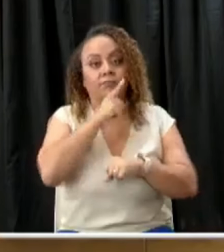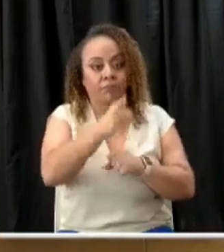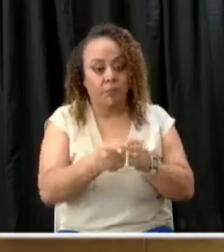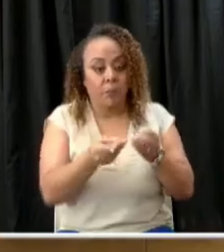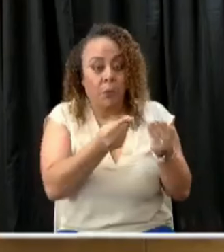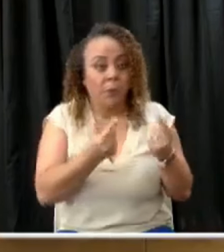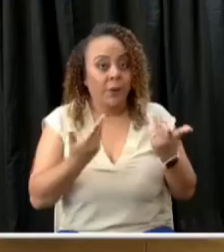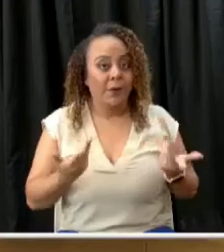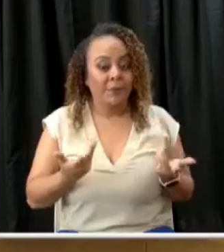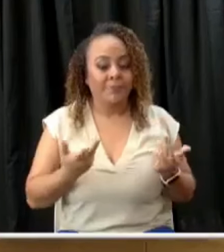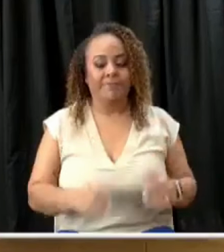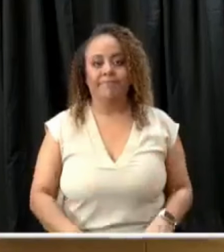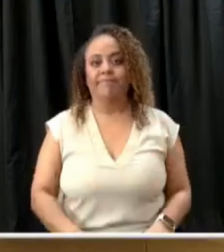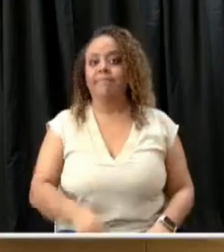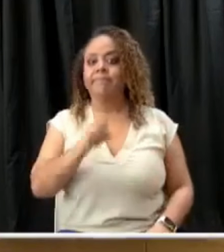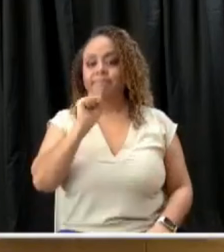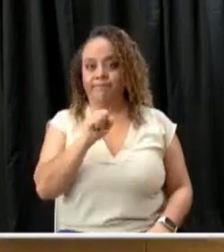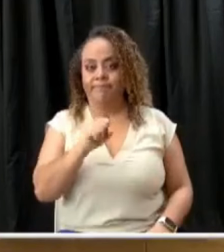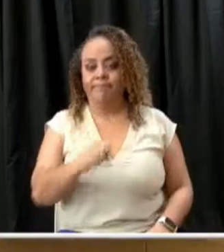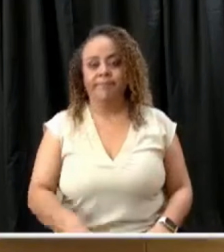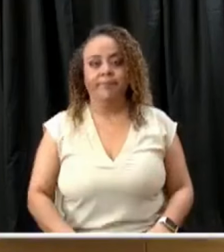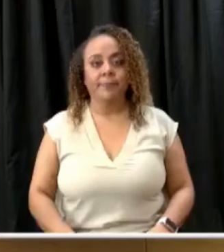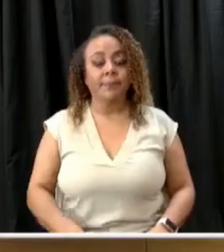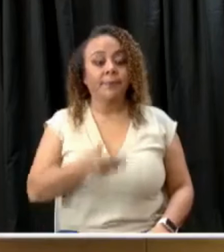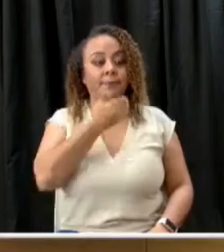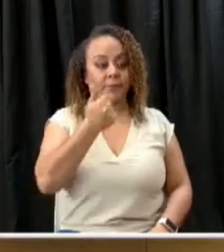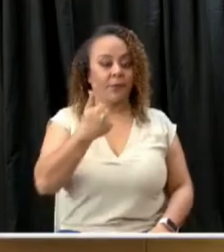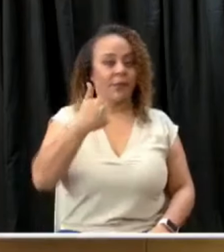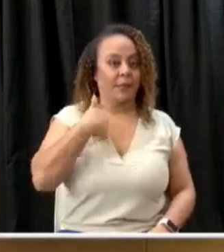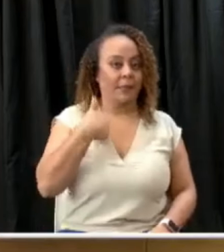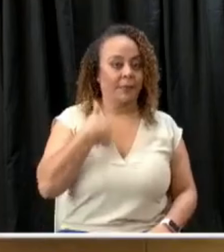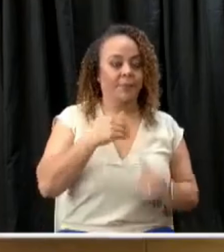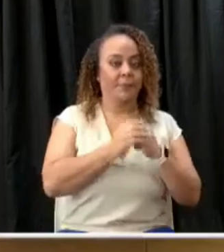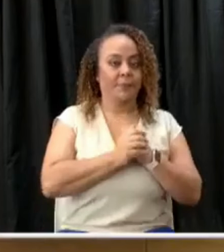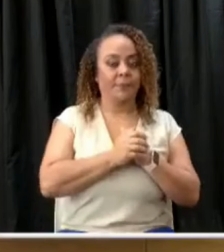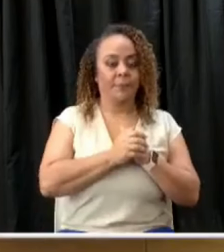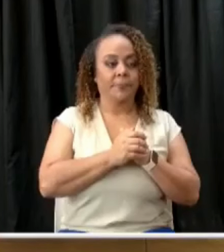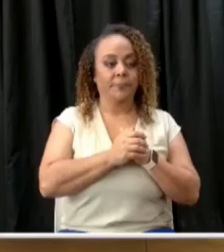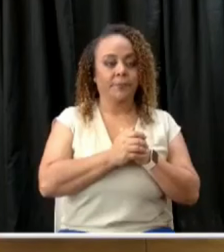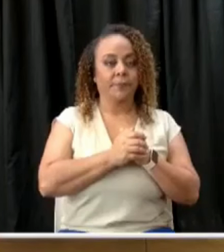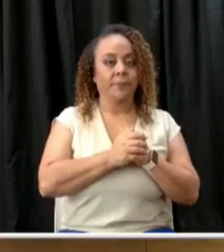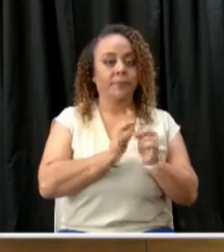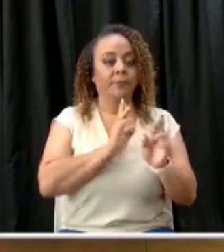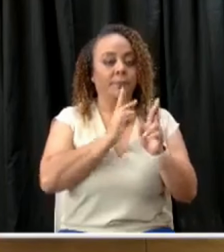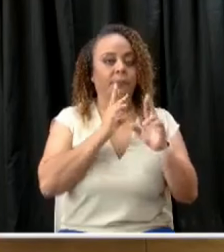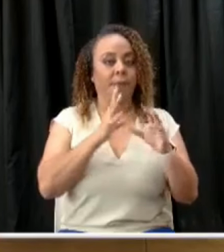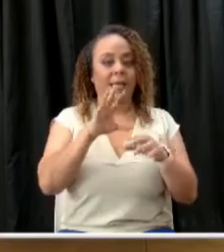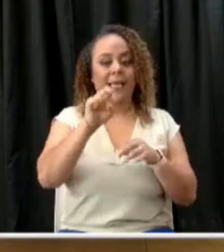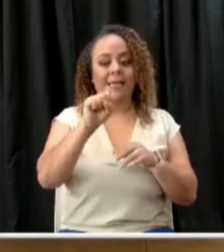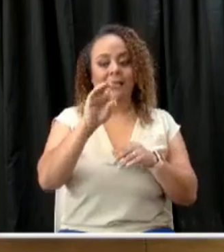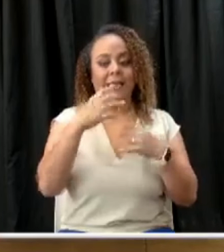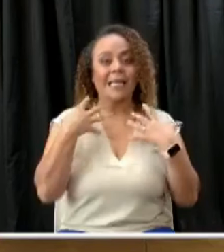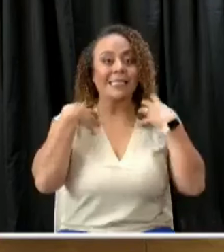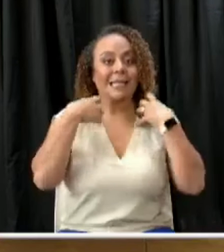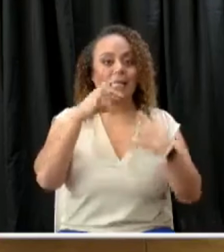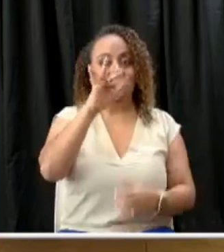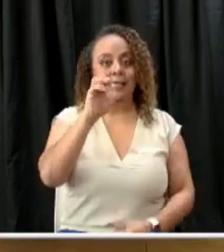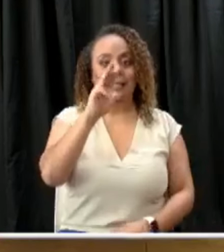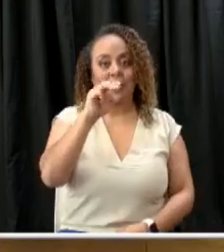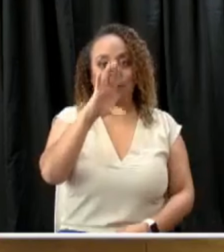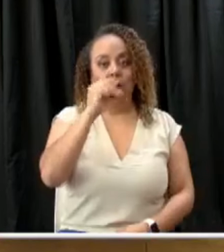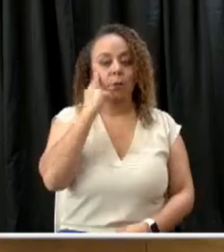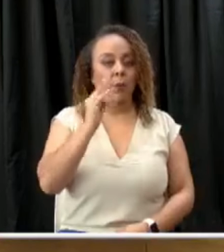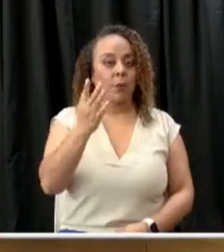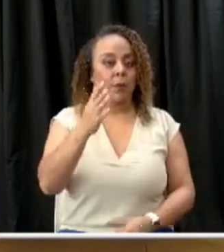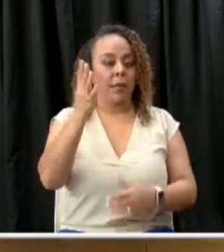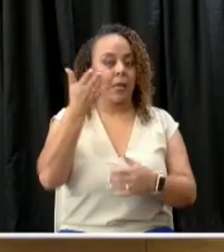es productiva. Uh-huh. Efectivamente es así. Es mejor tener, en el caso de los efectos del estrés térmico por calor, una jornada